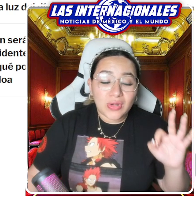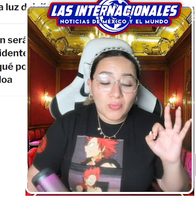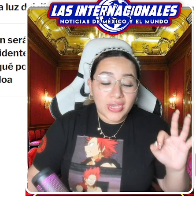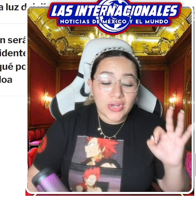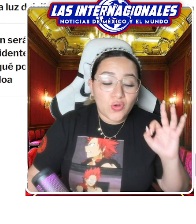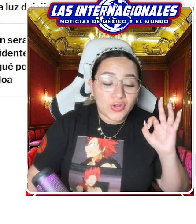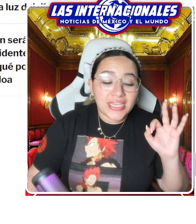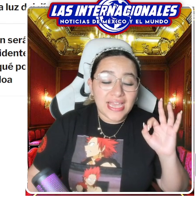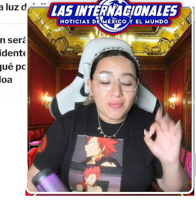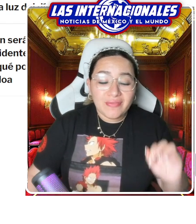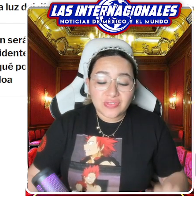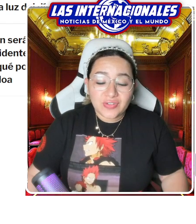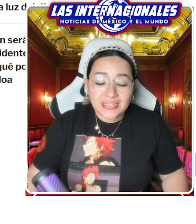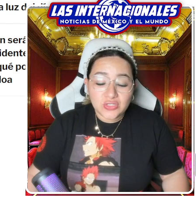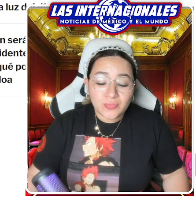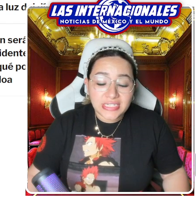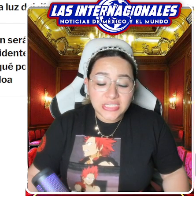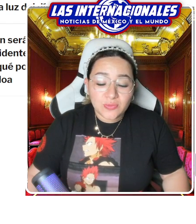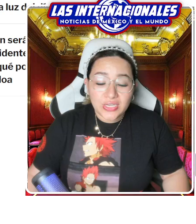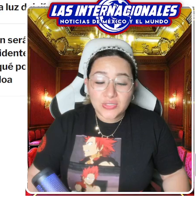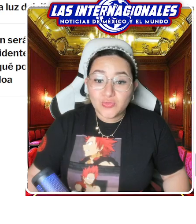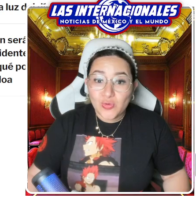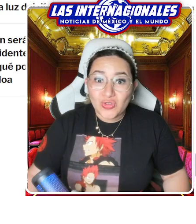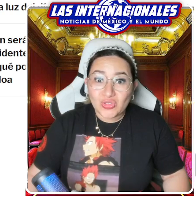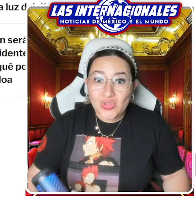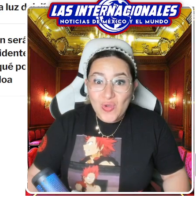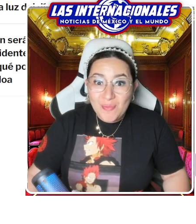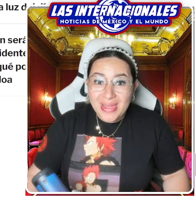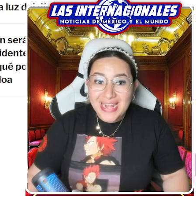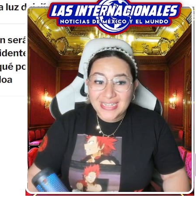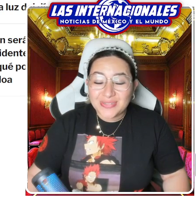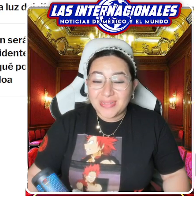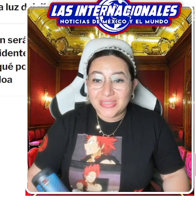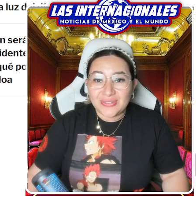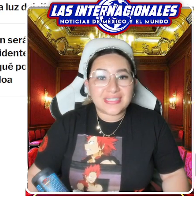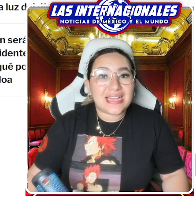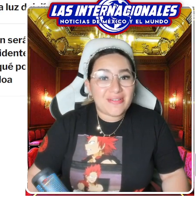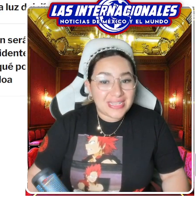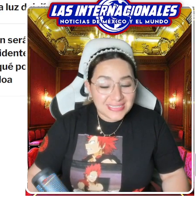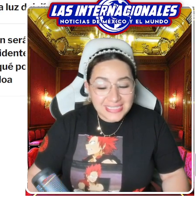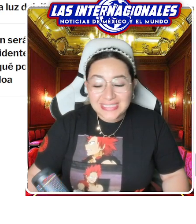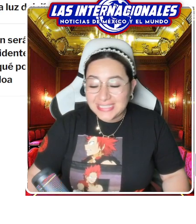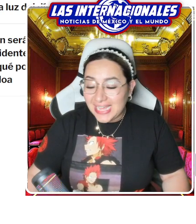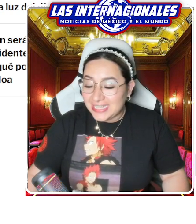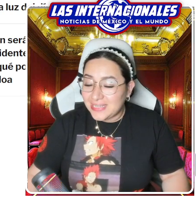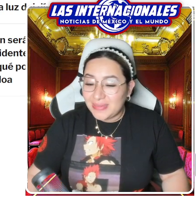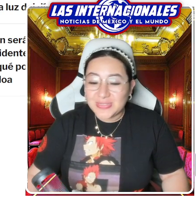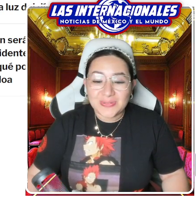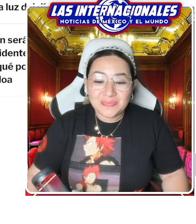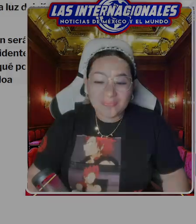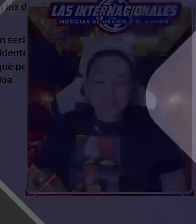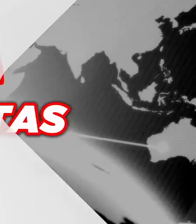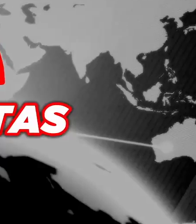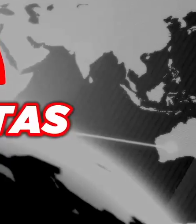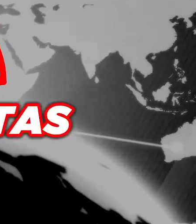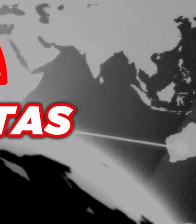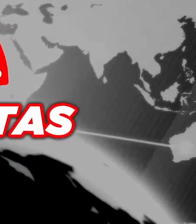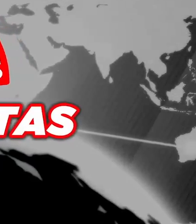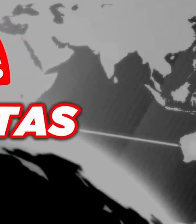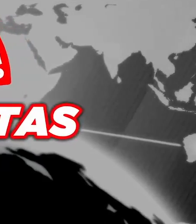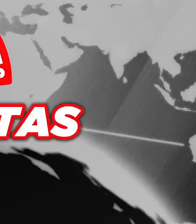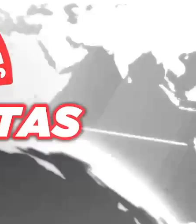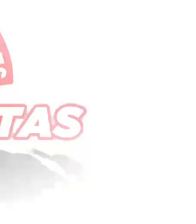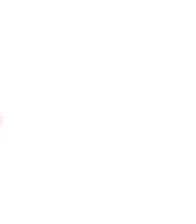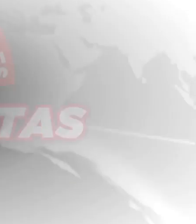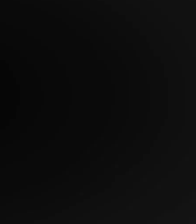que ninguna mujer o niña vuelva a sufrir de su machismo y su odio. Tómala, Chumel Torres, ahora sí, ya se pasó.